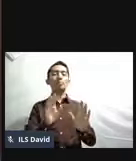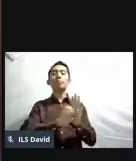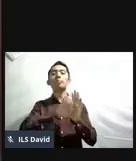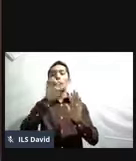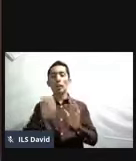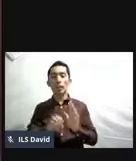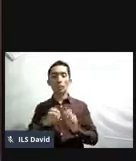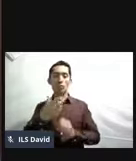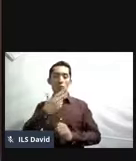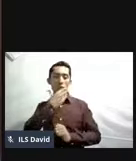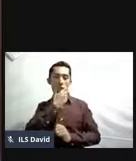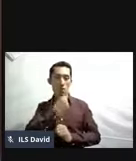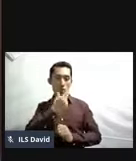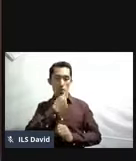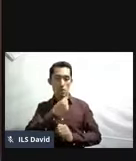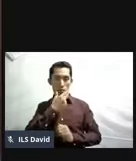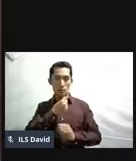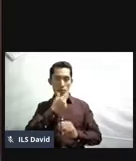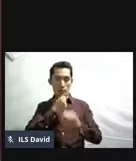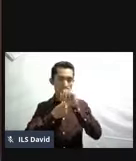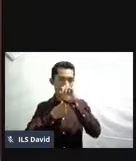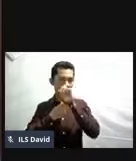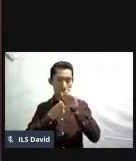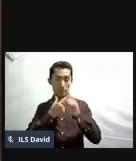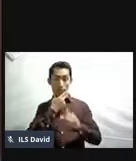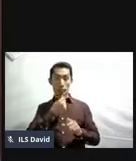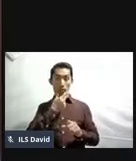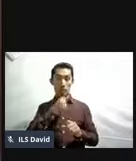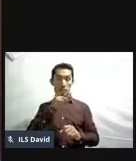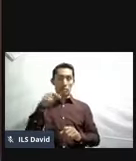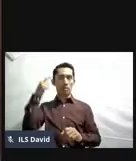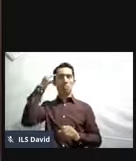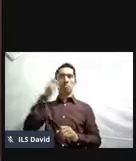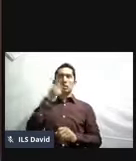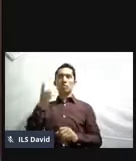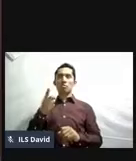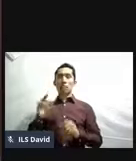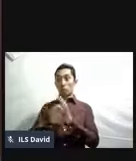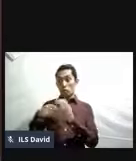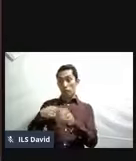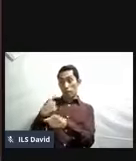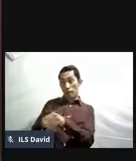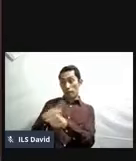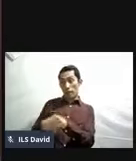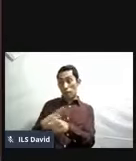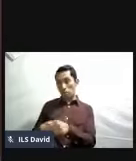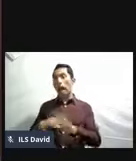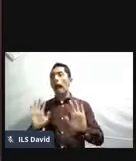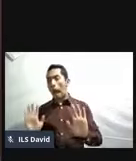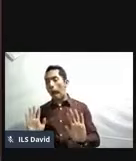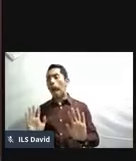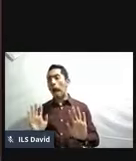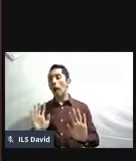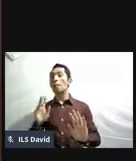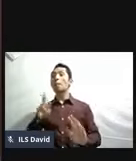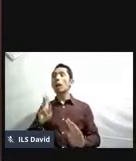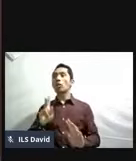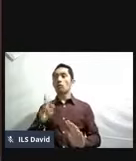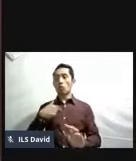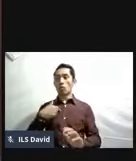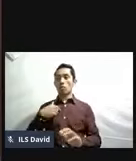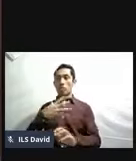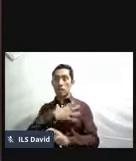hombres, bueno, pues si yo me enfermo, como quiera que sea, ¿verdad? Pero no voy a contagiar a mi familia o a mis hijos o a mis